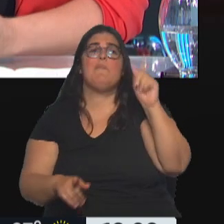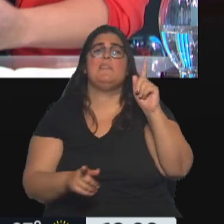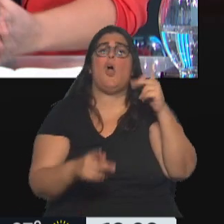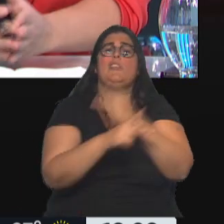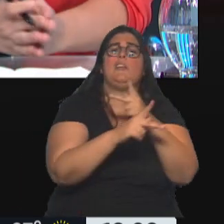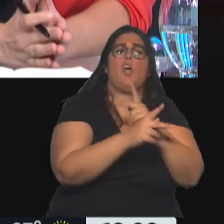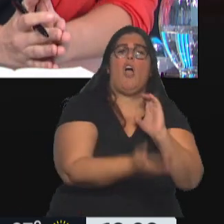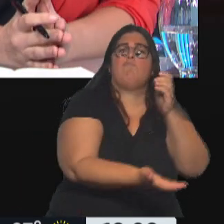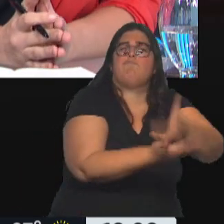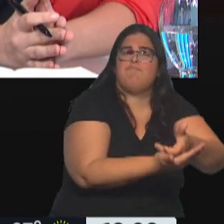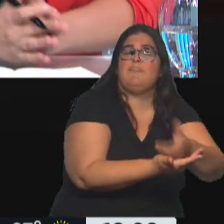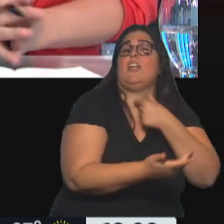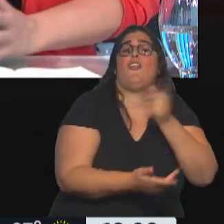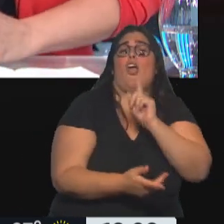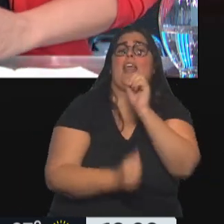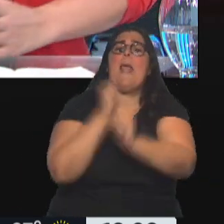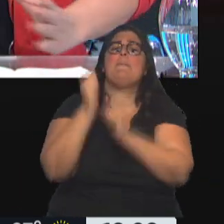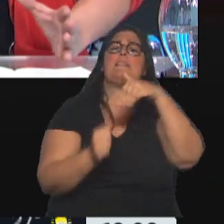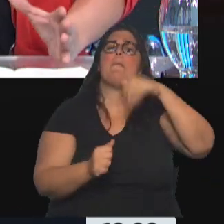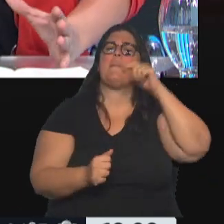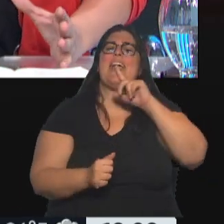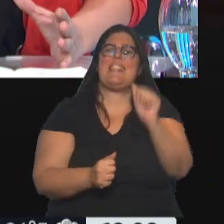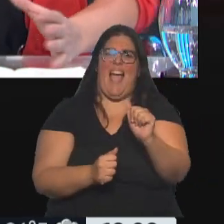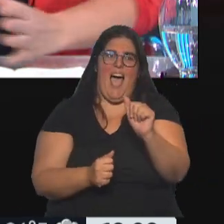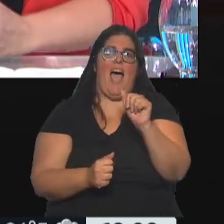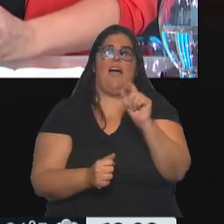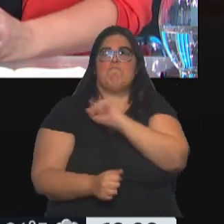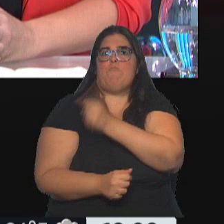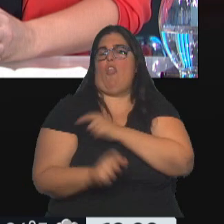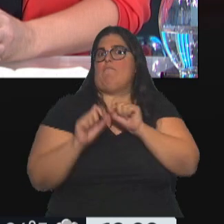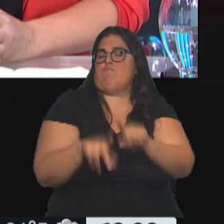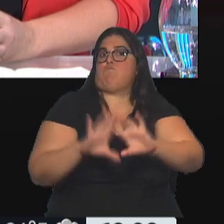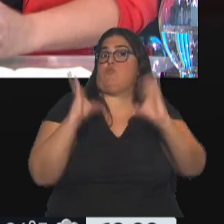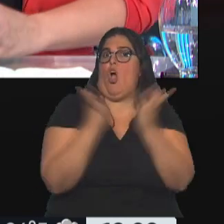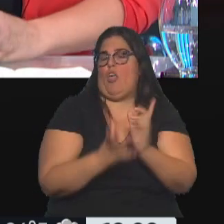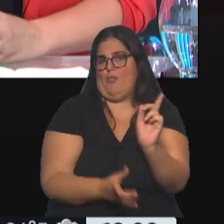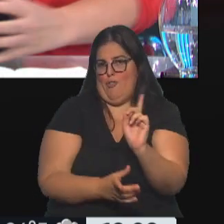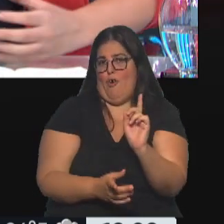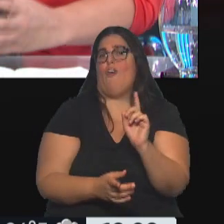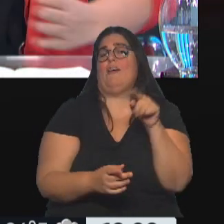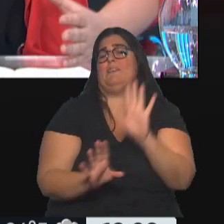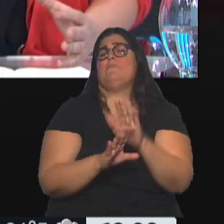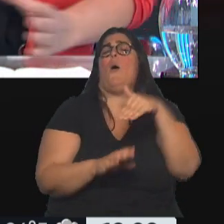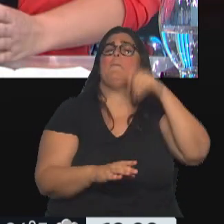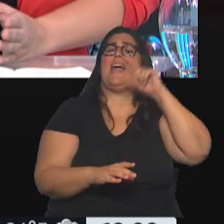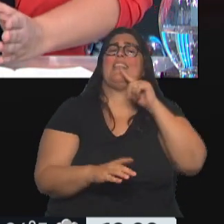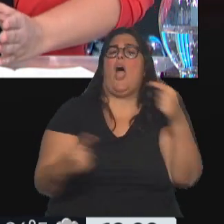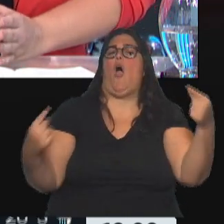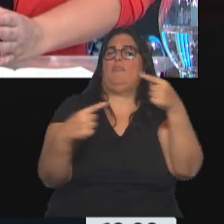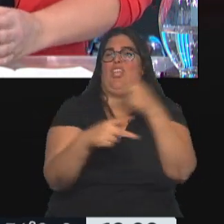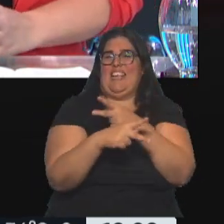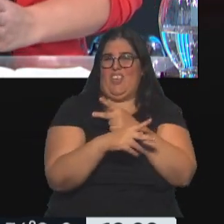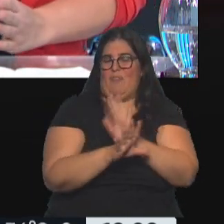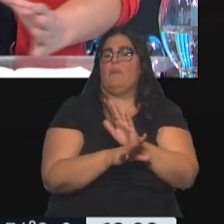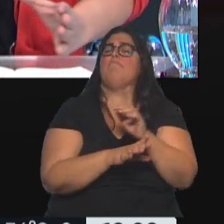quede ahora en Meta, quienes también considera como opositores, si se quiere, a estas redes sociales, o qué hay de fondo, pero sí cambió